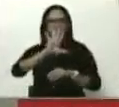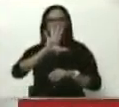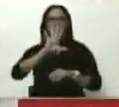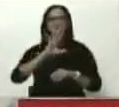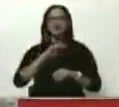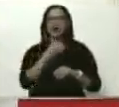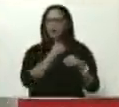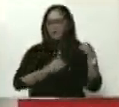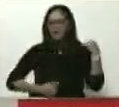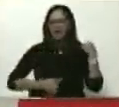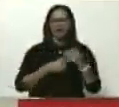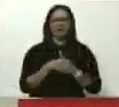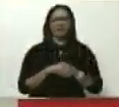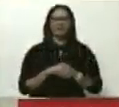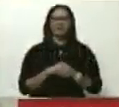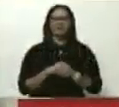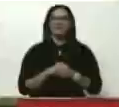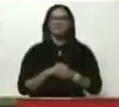6 presidentes.